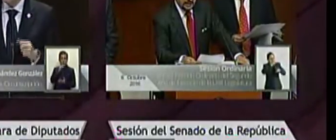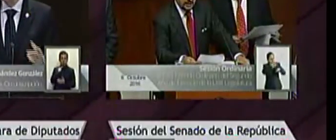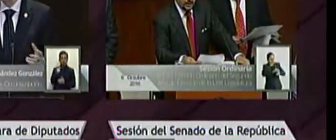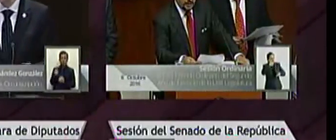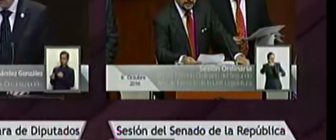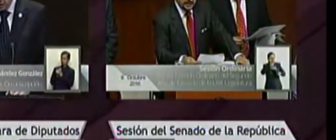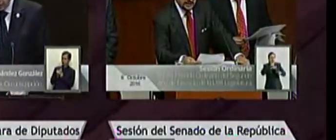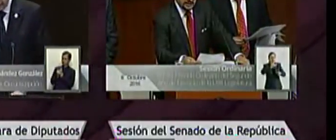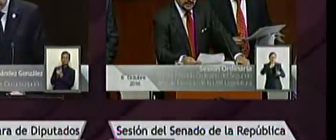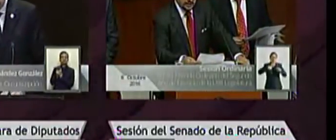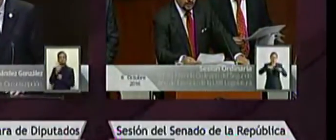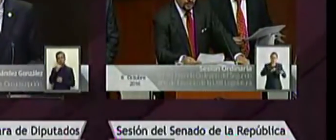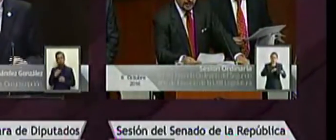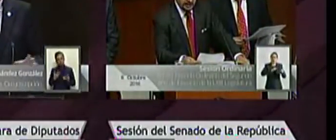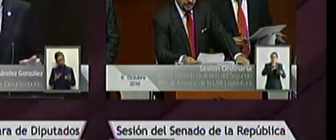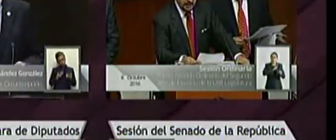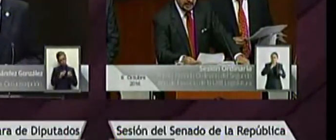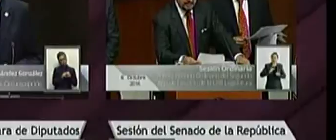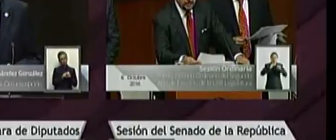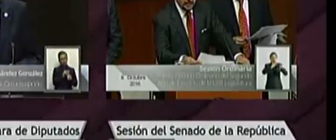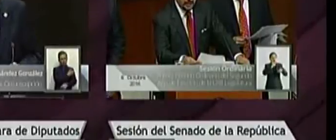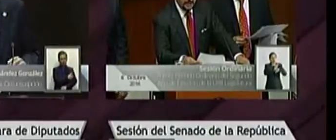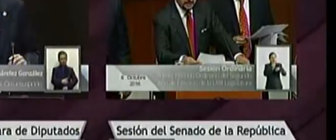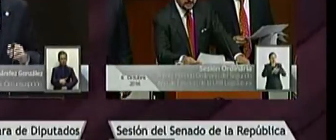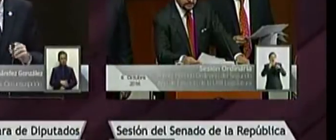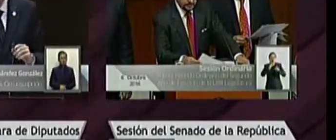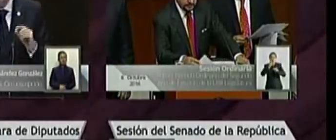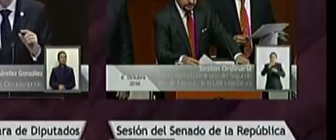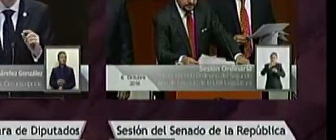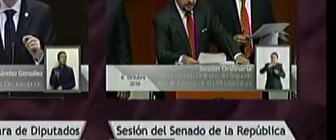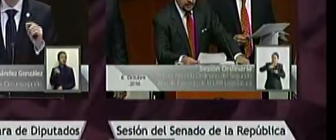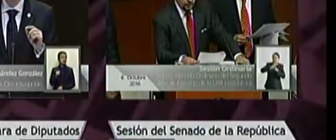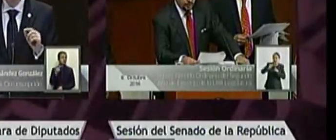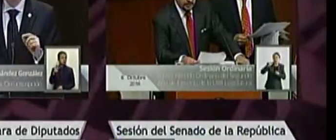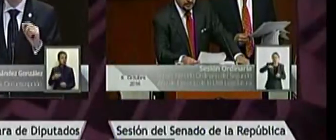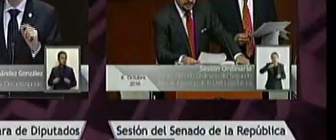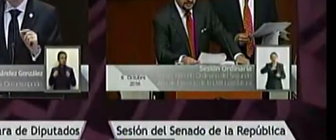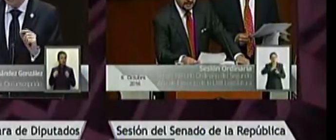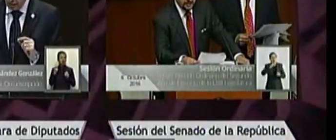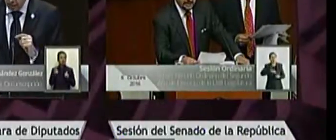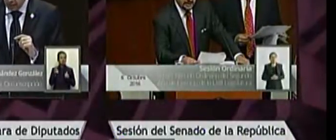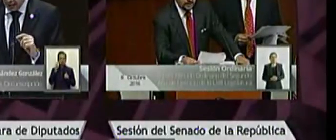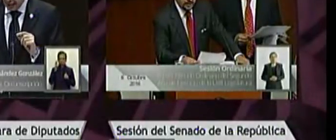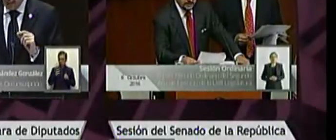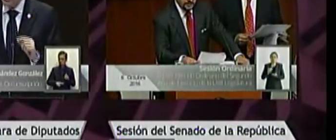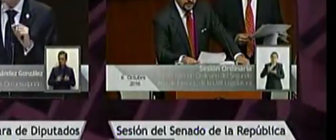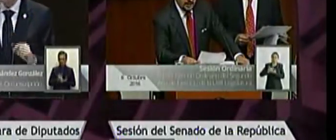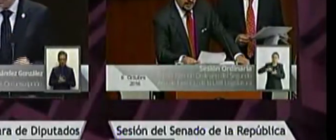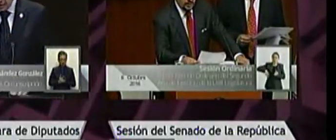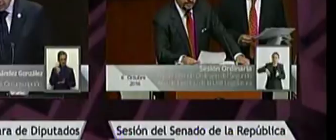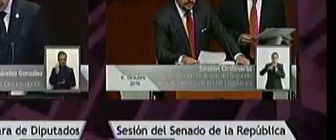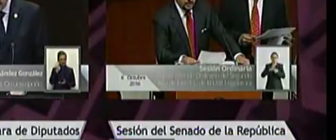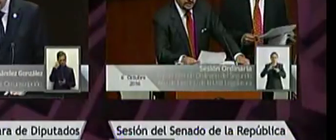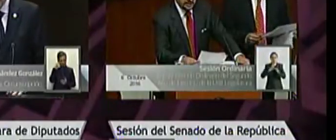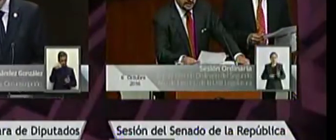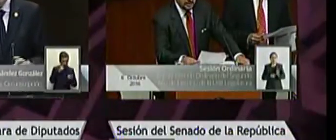mismos acudan a esta ayuda. Esta situación de vida produce muchas veces un efecto devastador para la economía